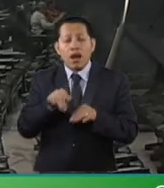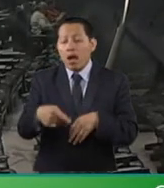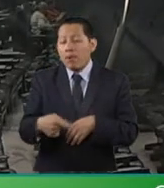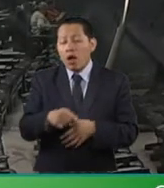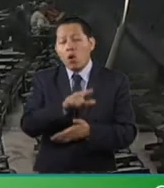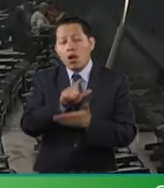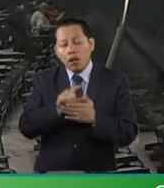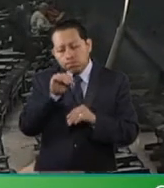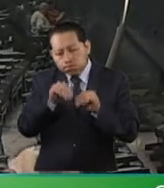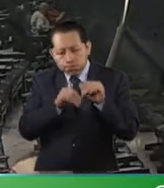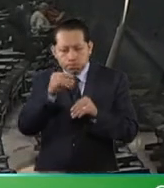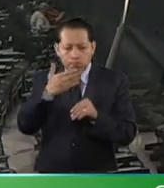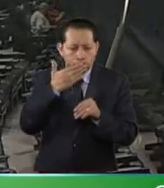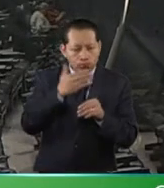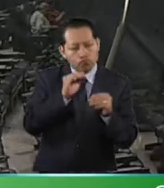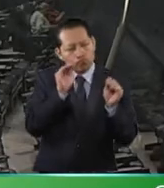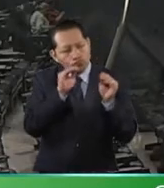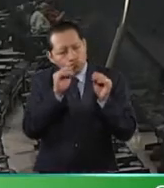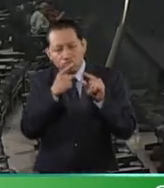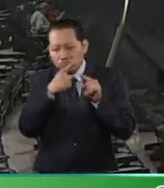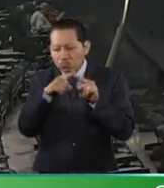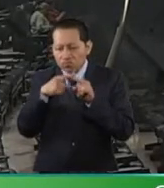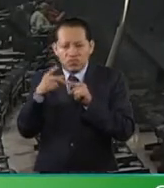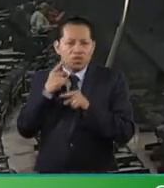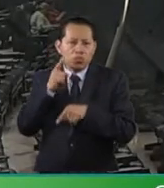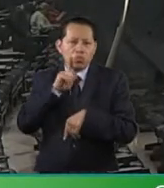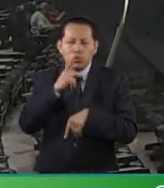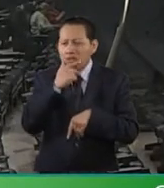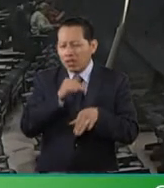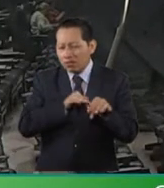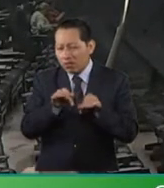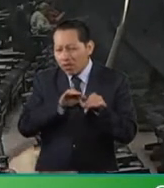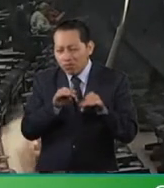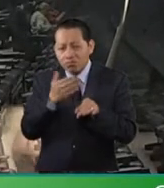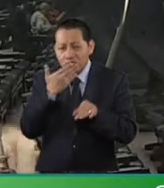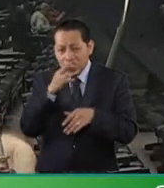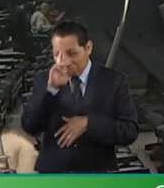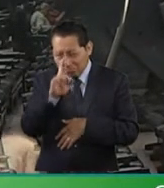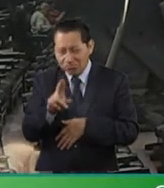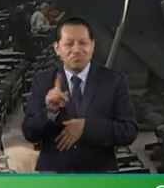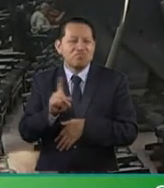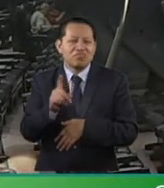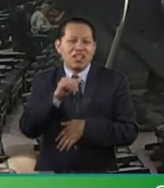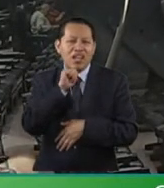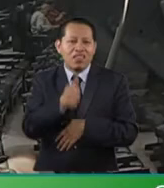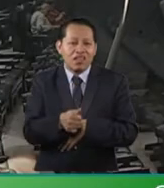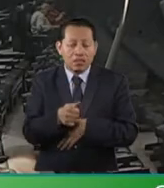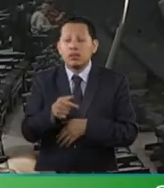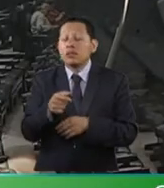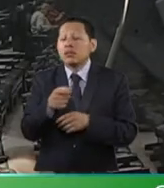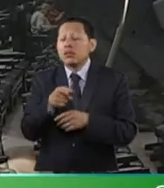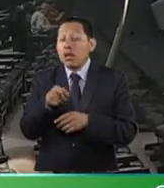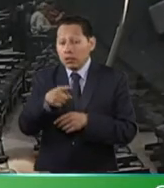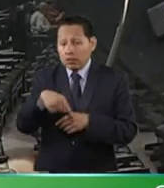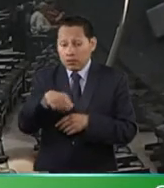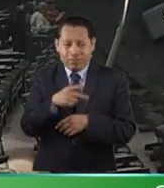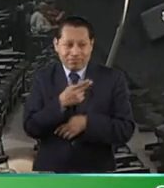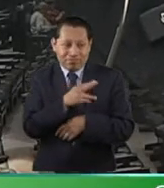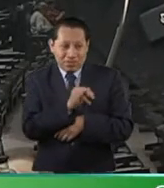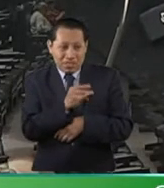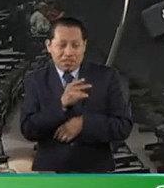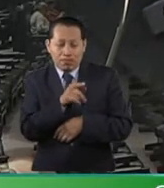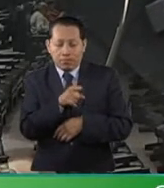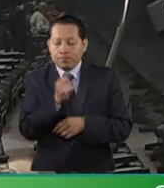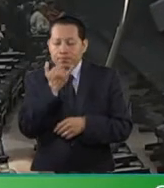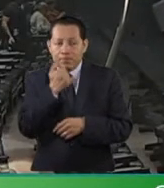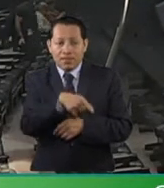legislativo y la labor de las y los diputados. A los diputados del oficialismo se les ha obligado a votar sin